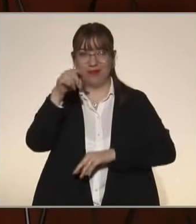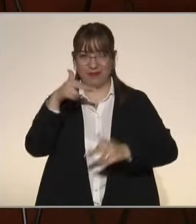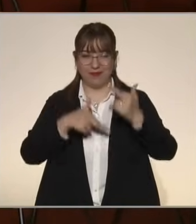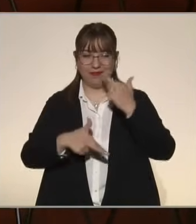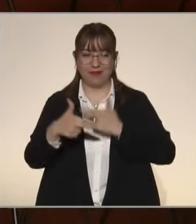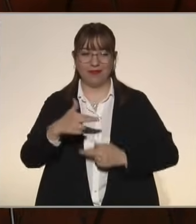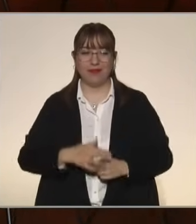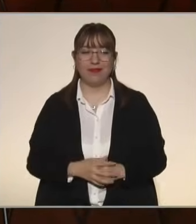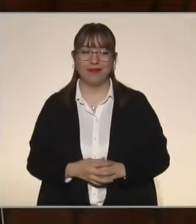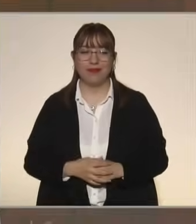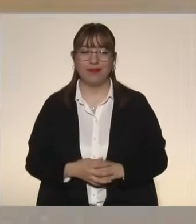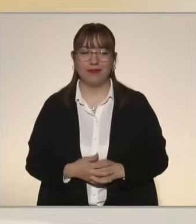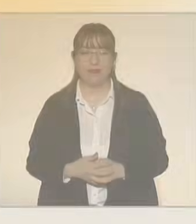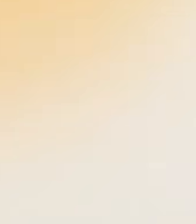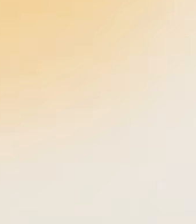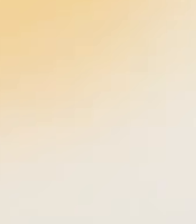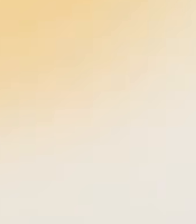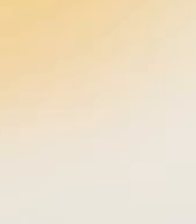regresamos.